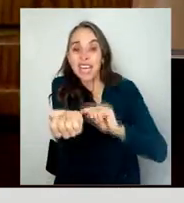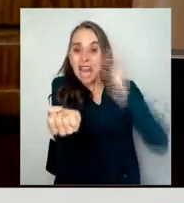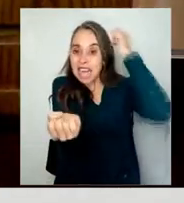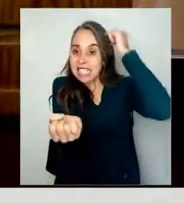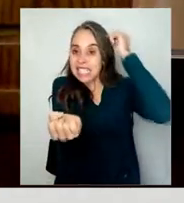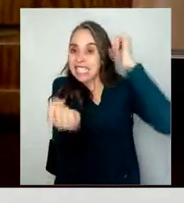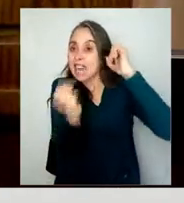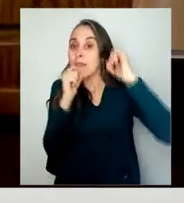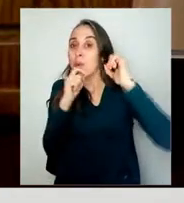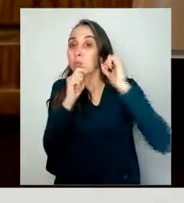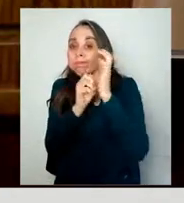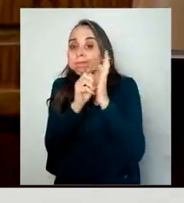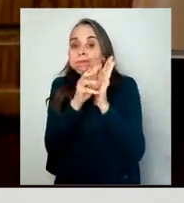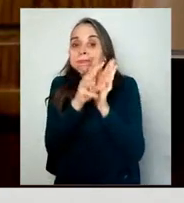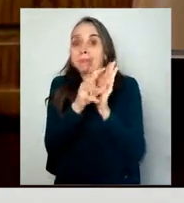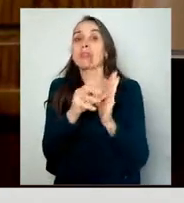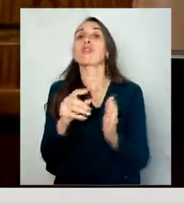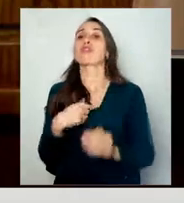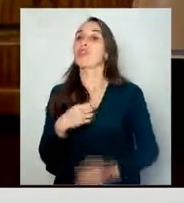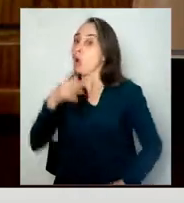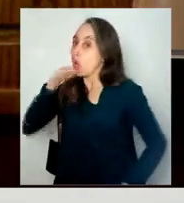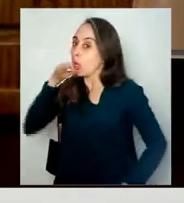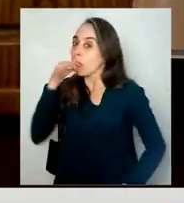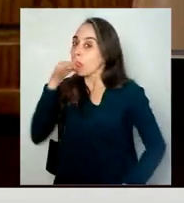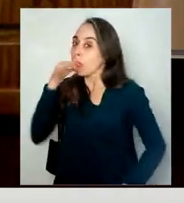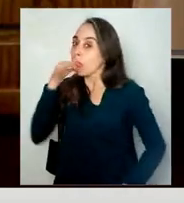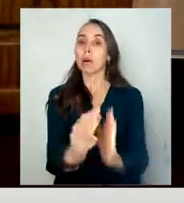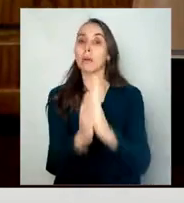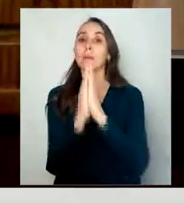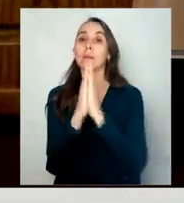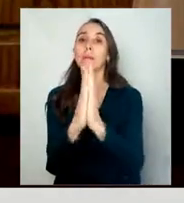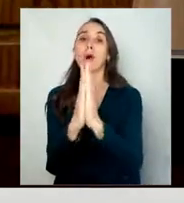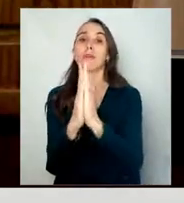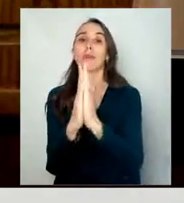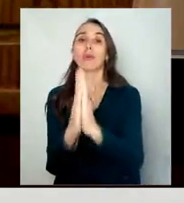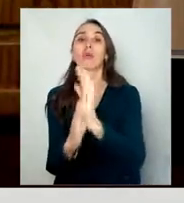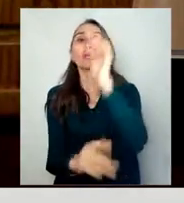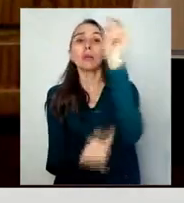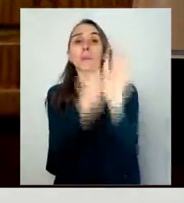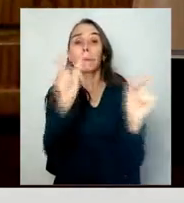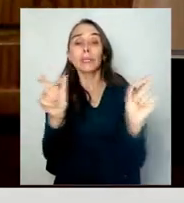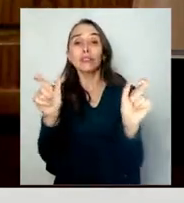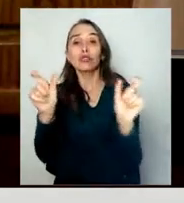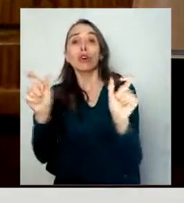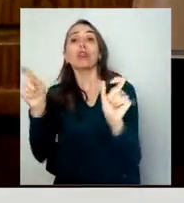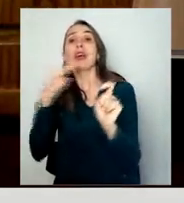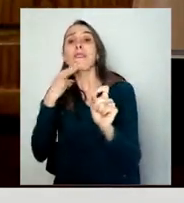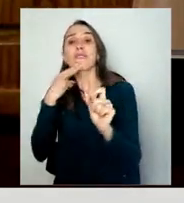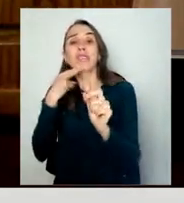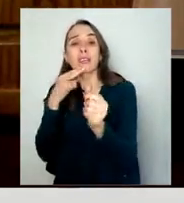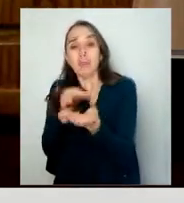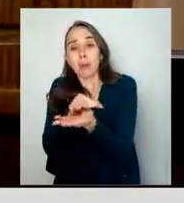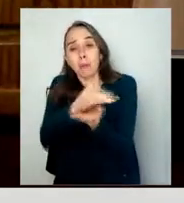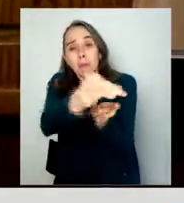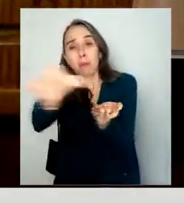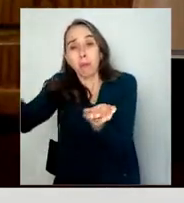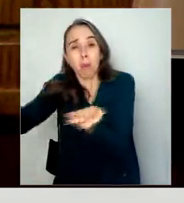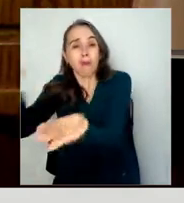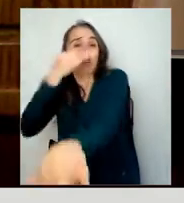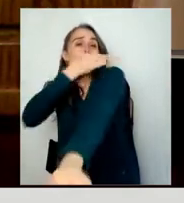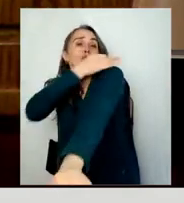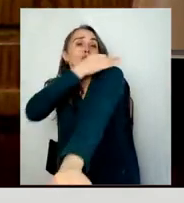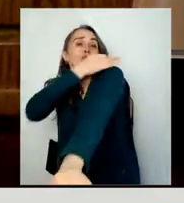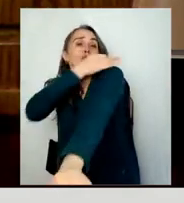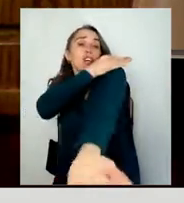mucha fuerza digo que por favor a las personas que son derivadas de las zonas extremas le demos la prioridad que